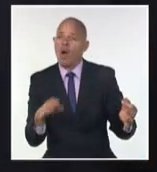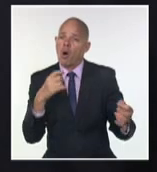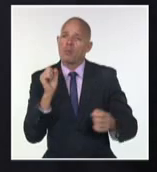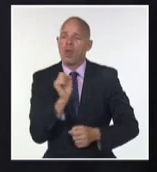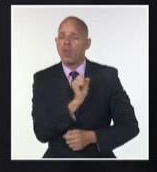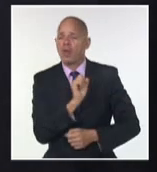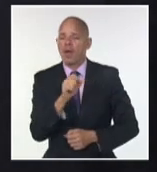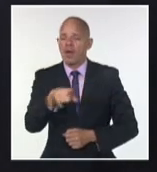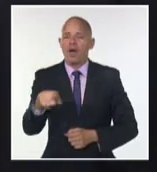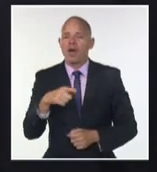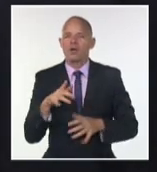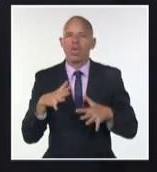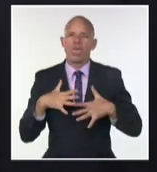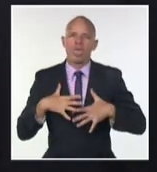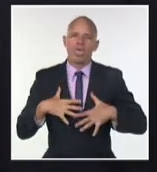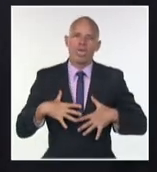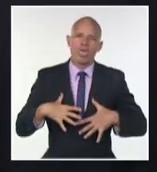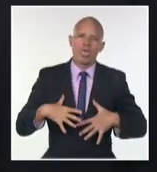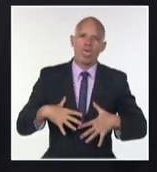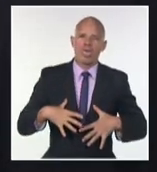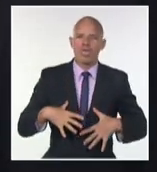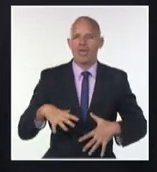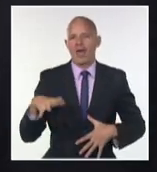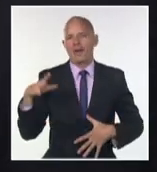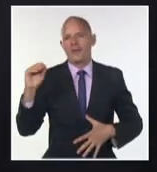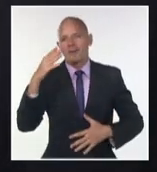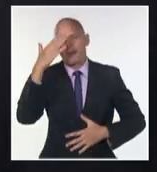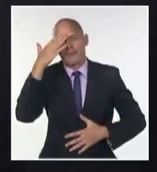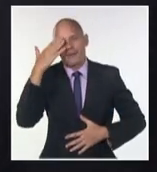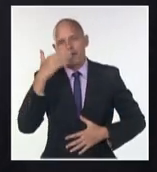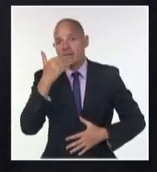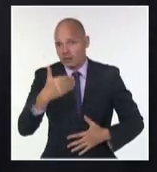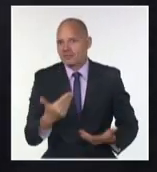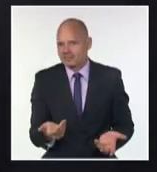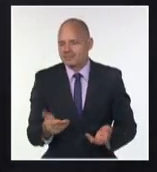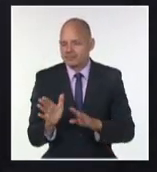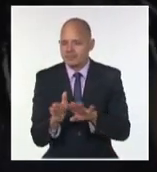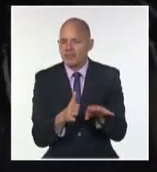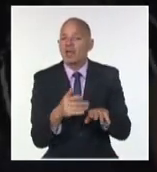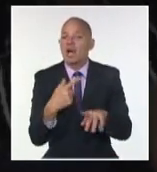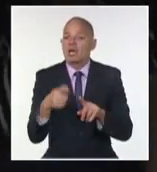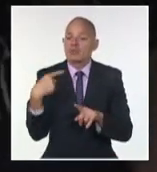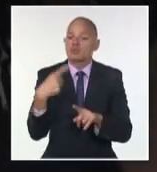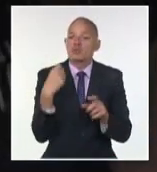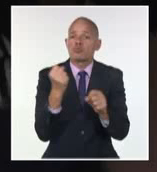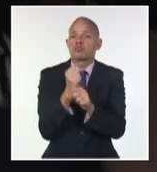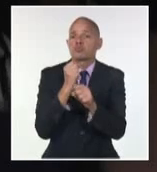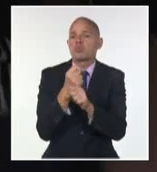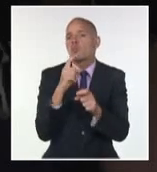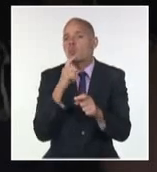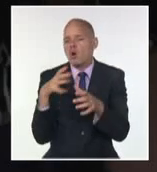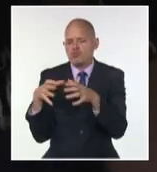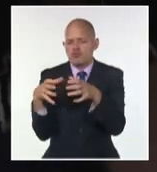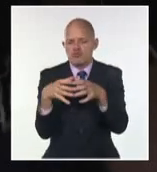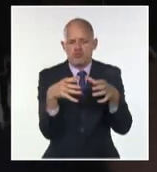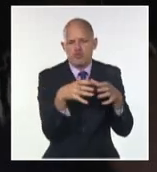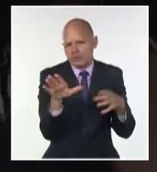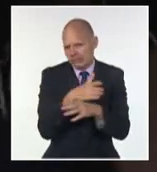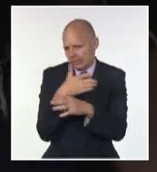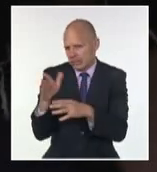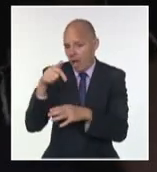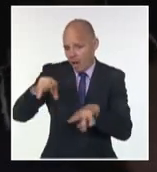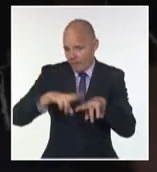de Concierto, en colaboración con el Ministerio de Cultura, el Instituto Cubano de la Música y la Dirección Provincial de Cultura de La